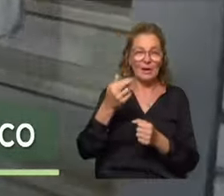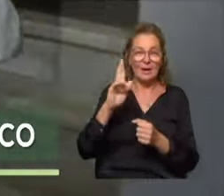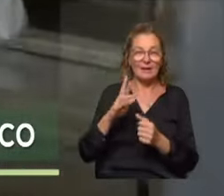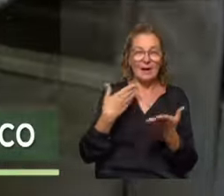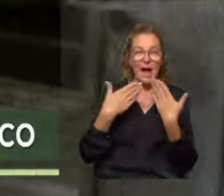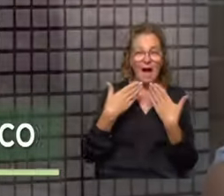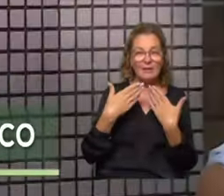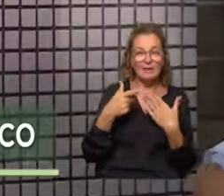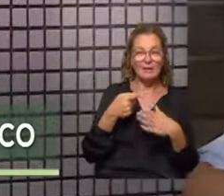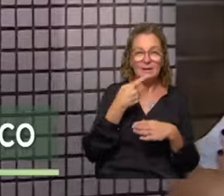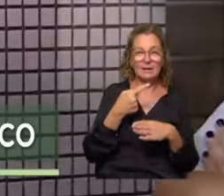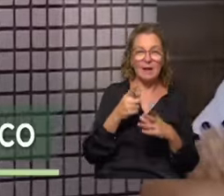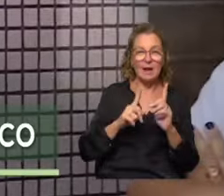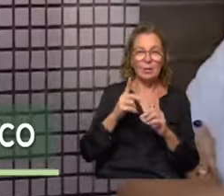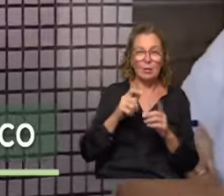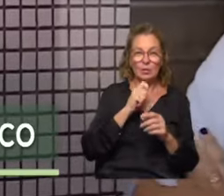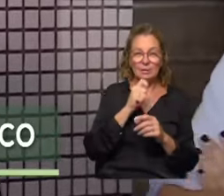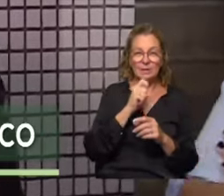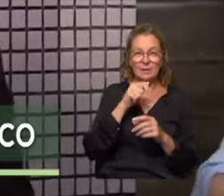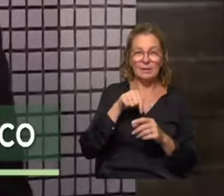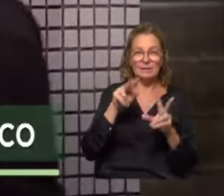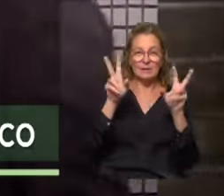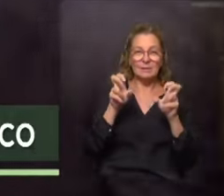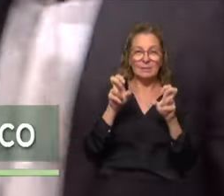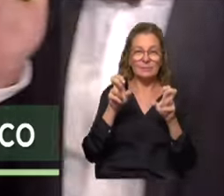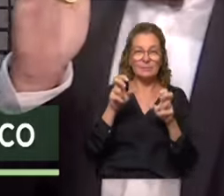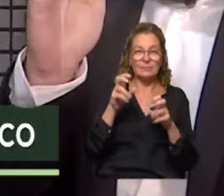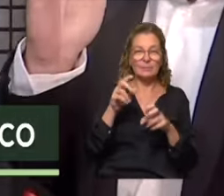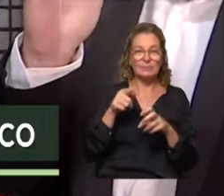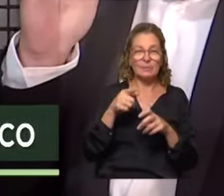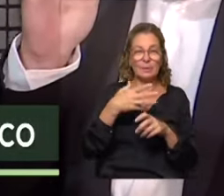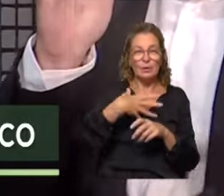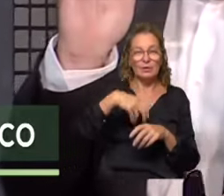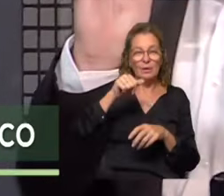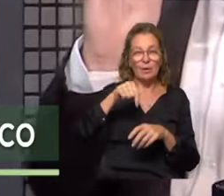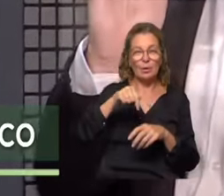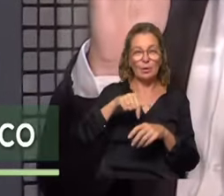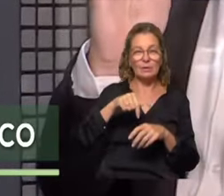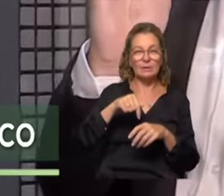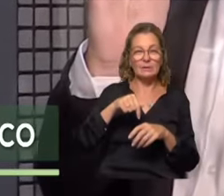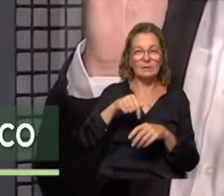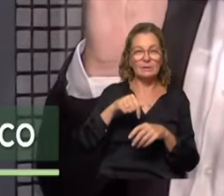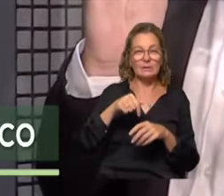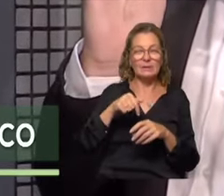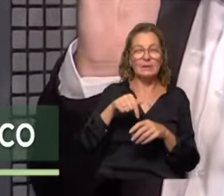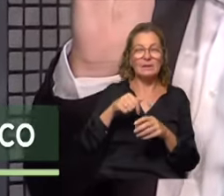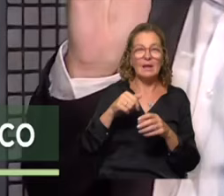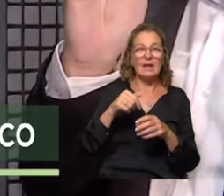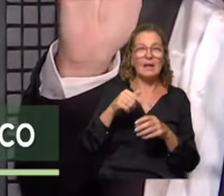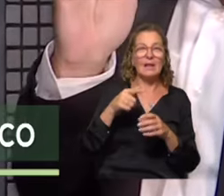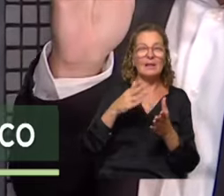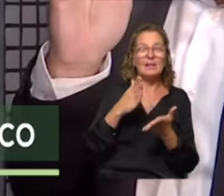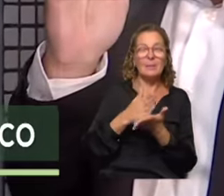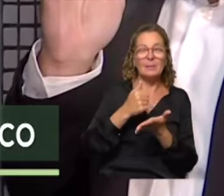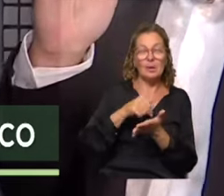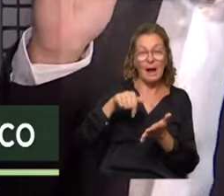con algunos colegas sobre este tema, Carlos Tarocco fue trasladado hoy desde Fray Bentos para aquí en